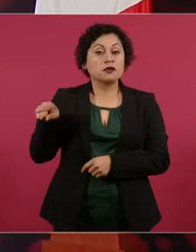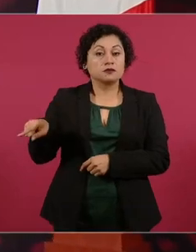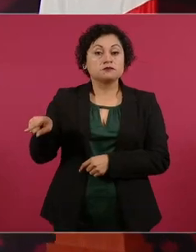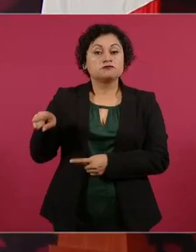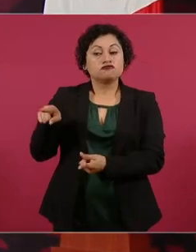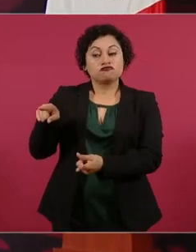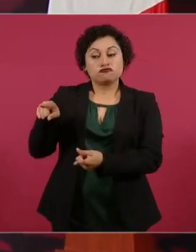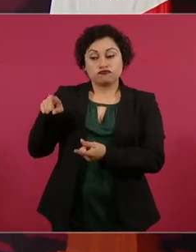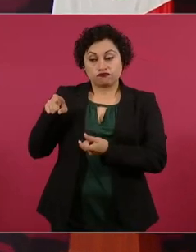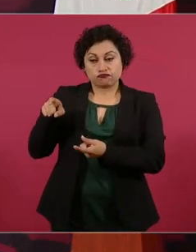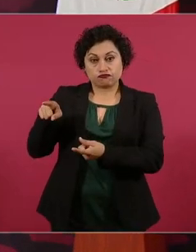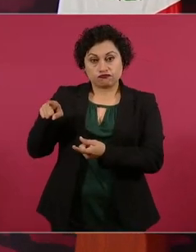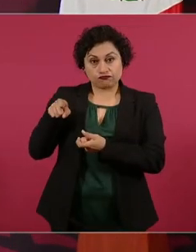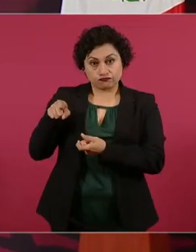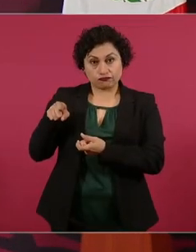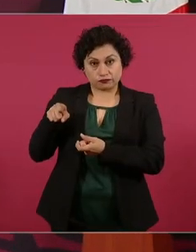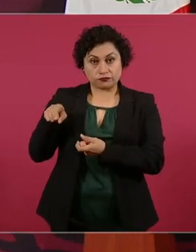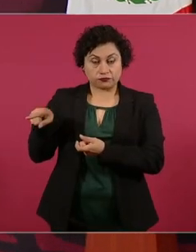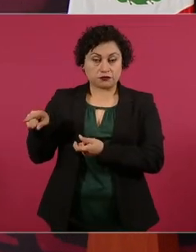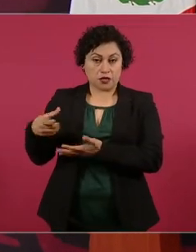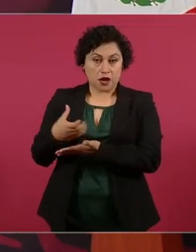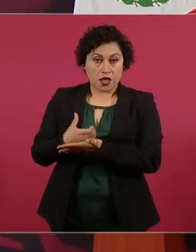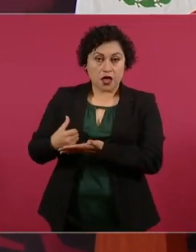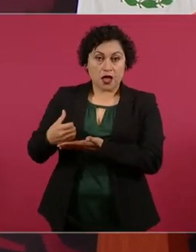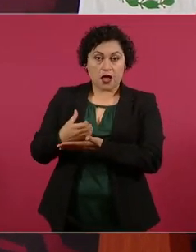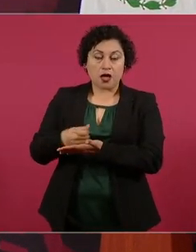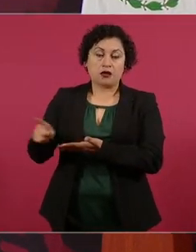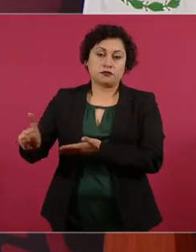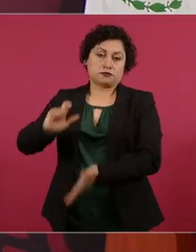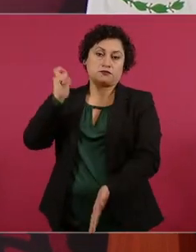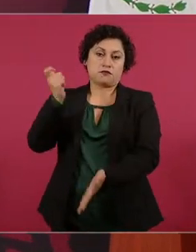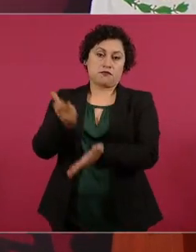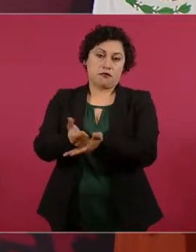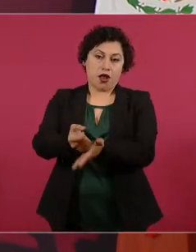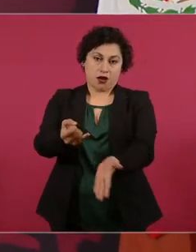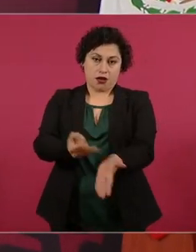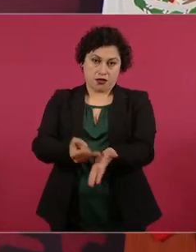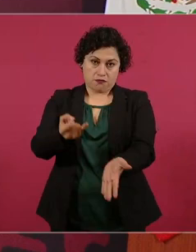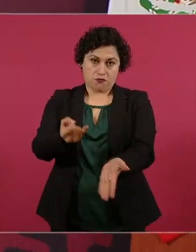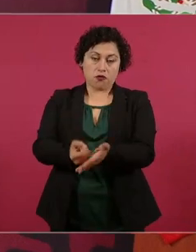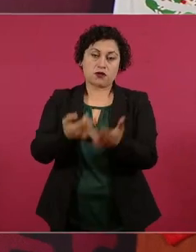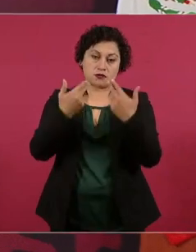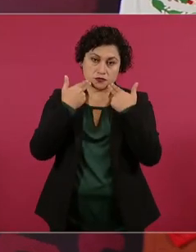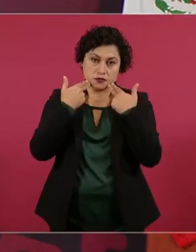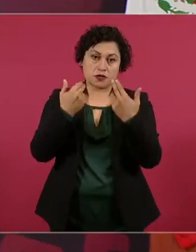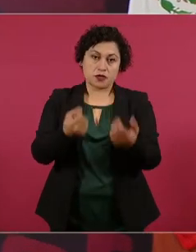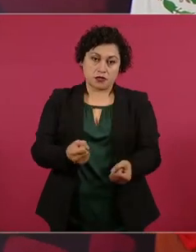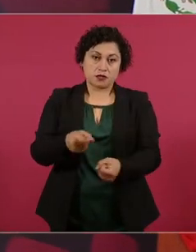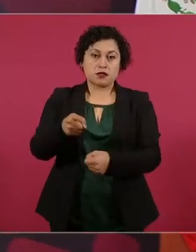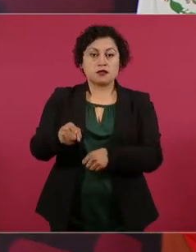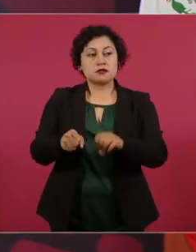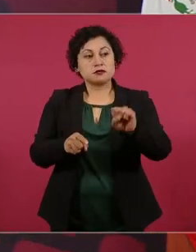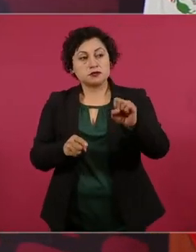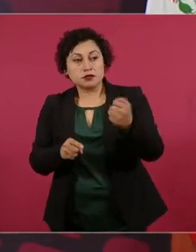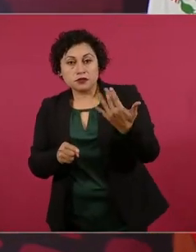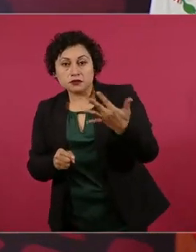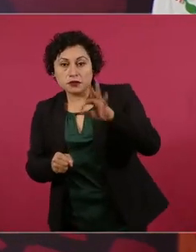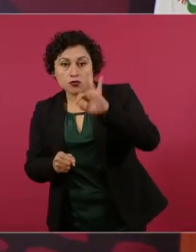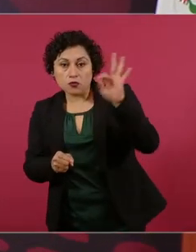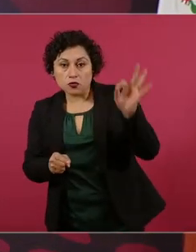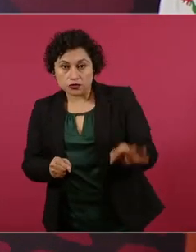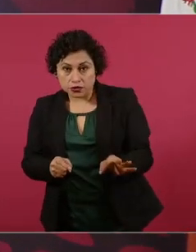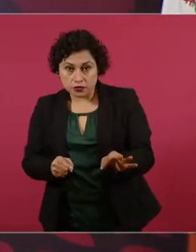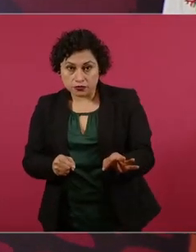por su pago de derecho a Hacienda, que era del 65% cuando entramos y ahora es el